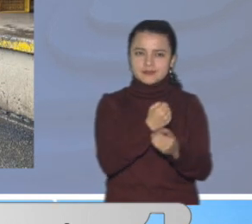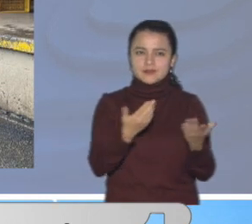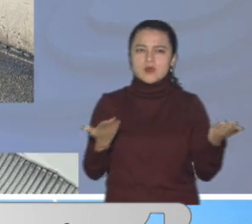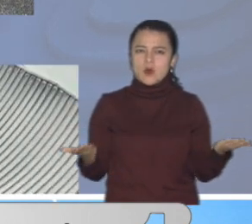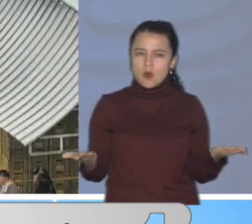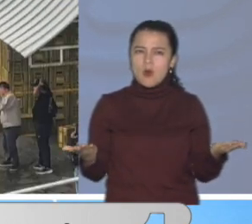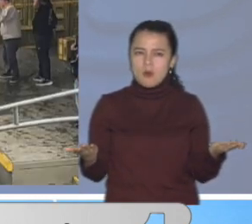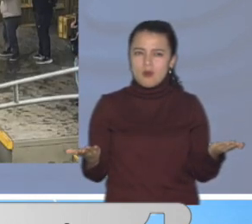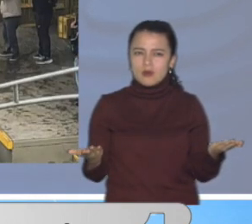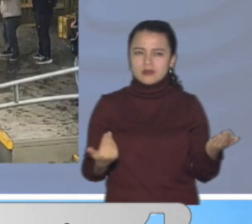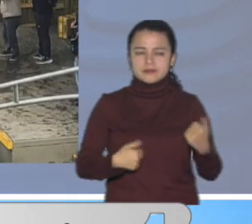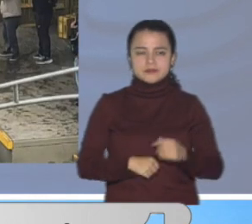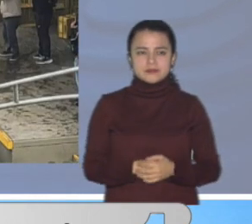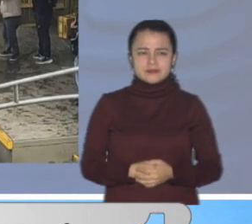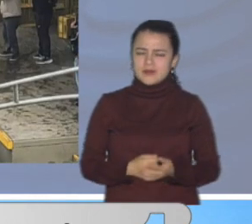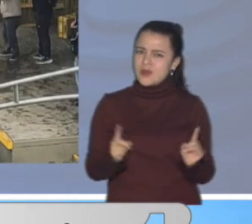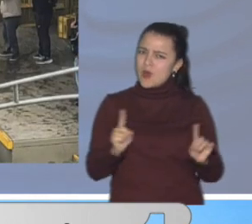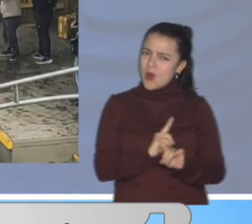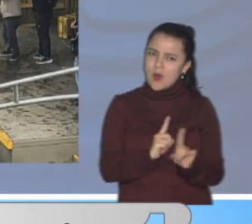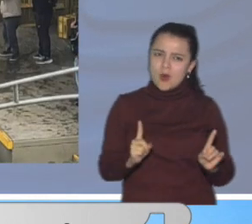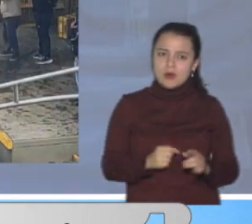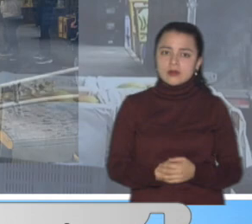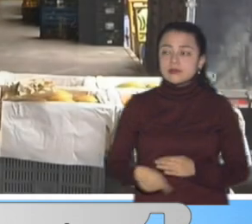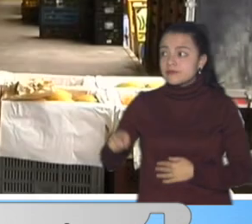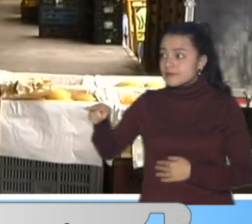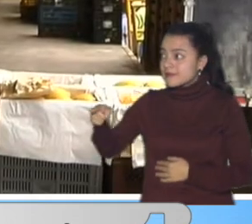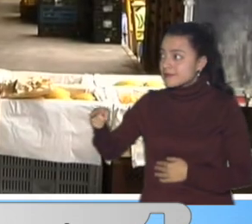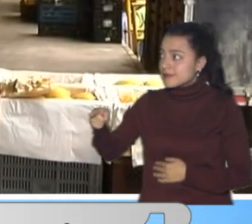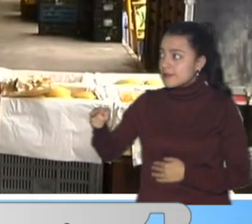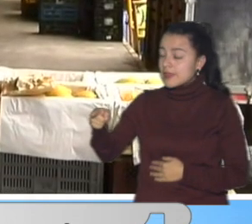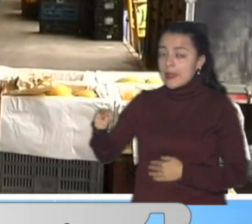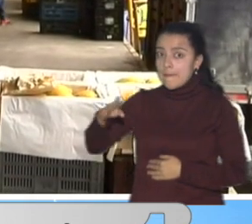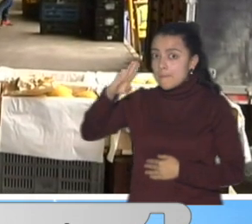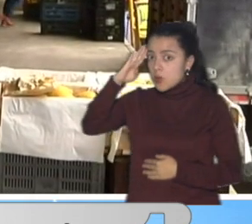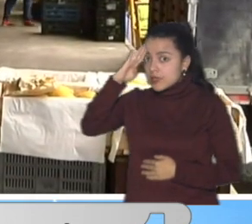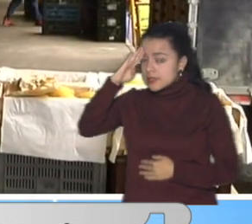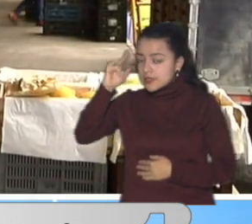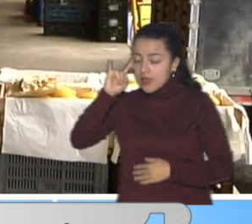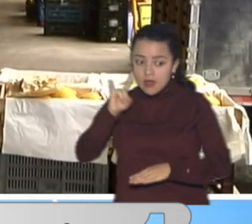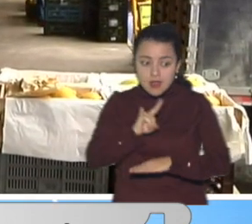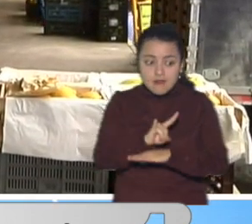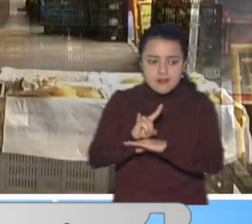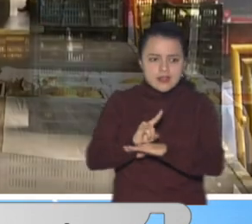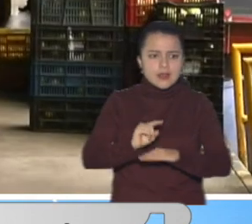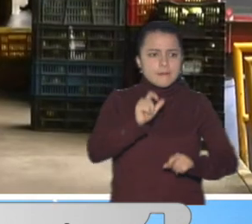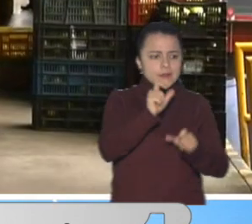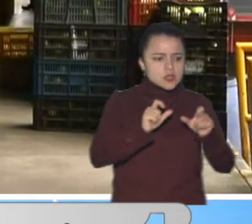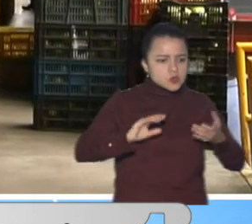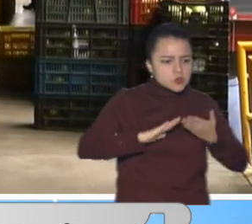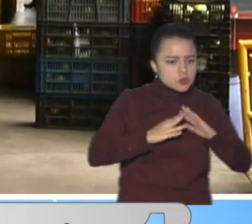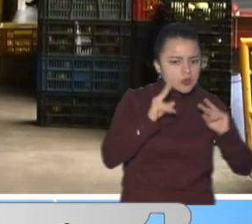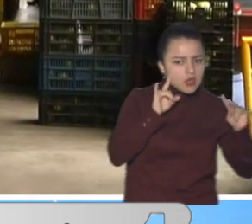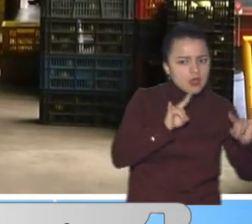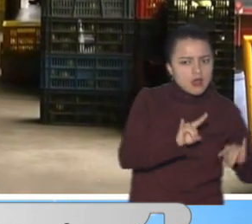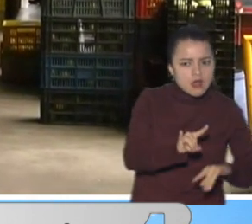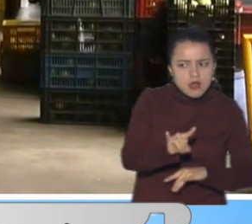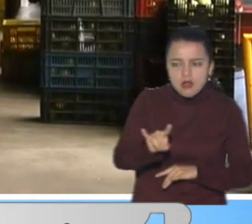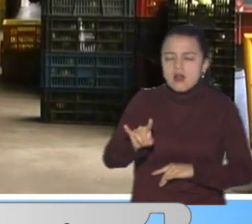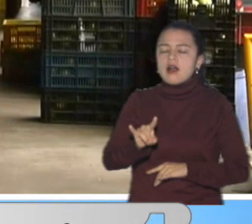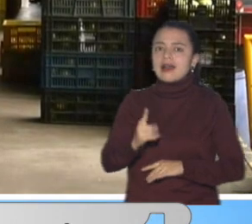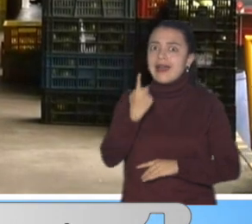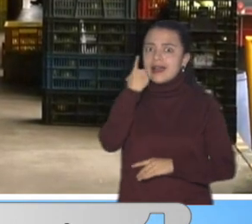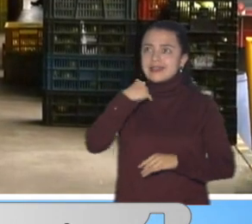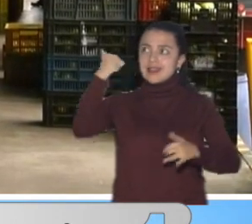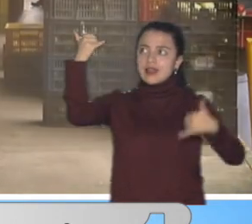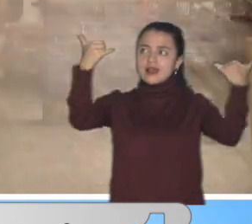seguro, contamos con vigilantes, el apoyo permanente de la policía y gracias a la gestión que se realizó ayer a través de